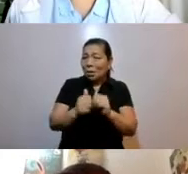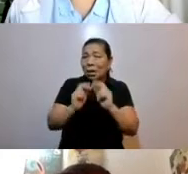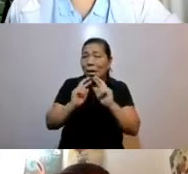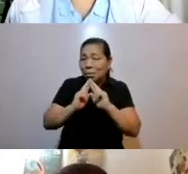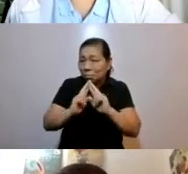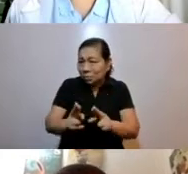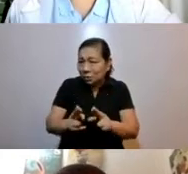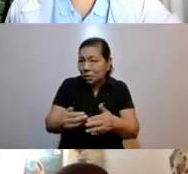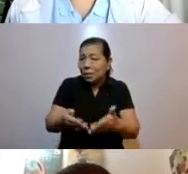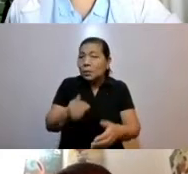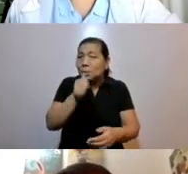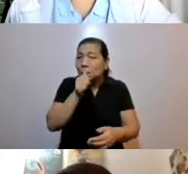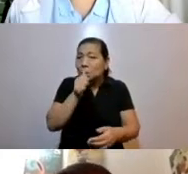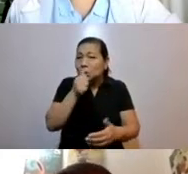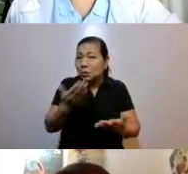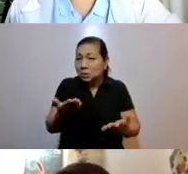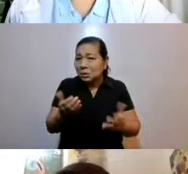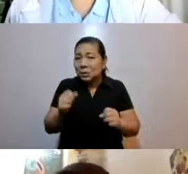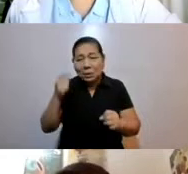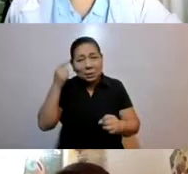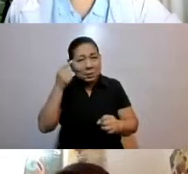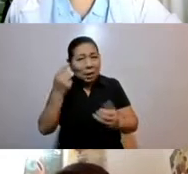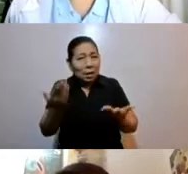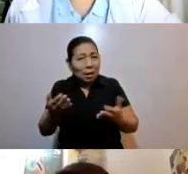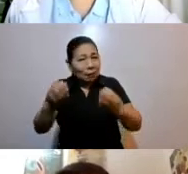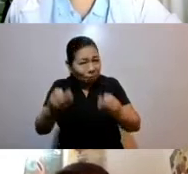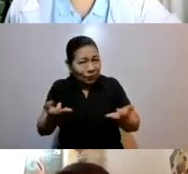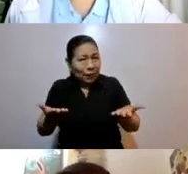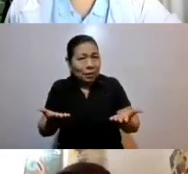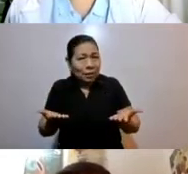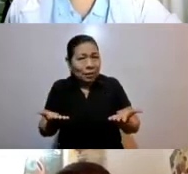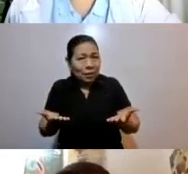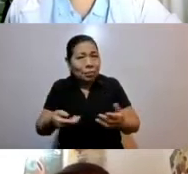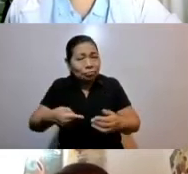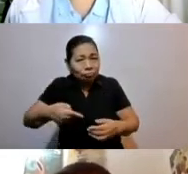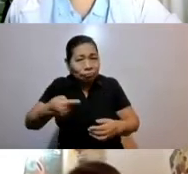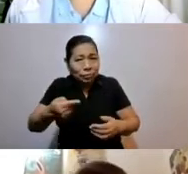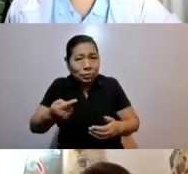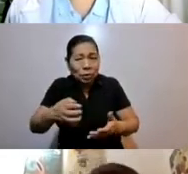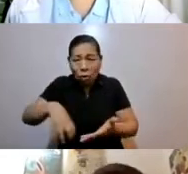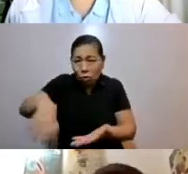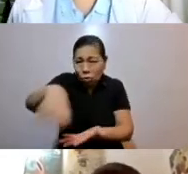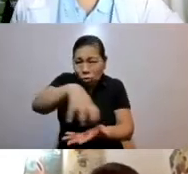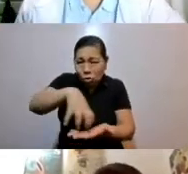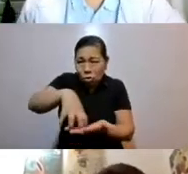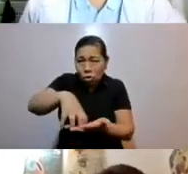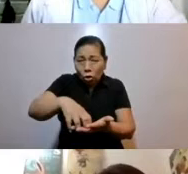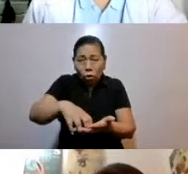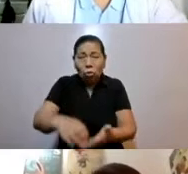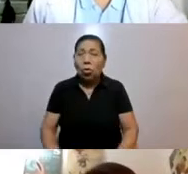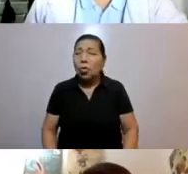respuestas anónimas hacían pensar pues que en realidad las tasas de disfunción eréctil en la población en